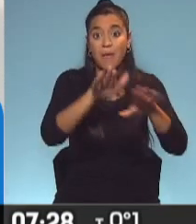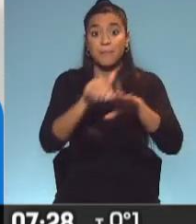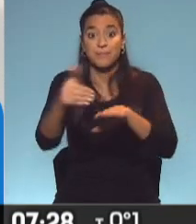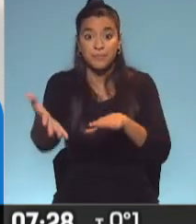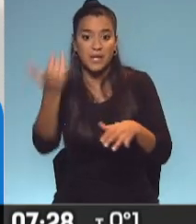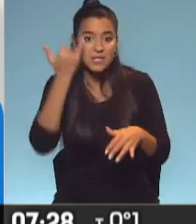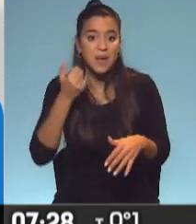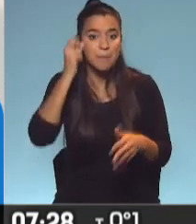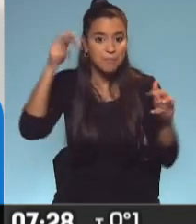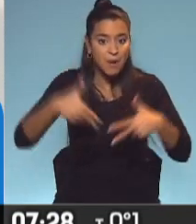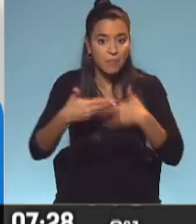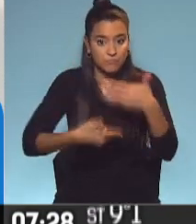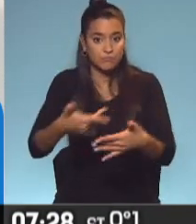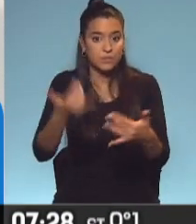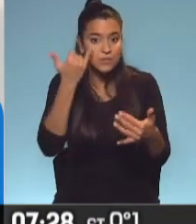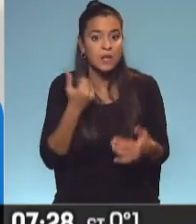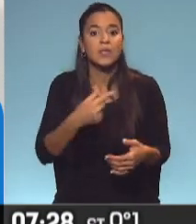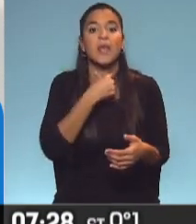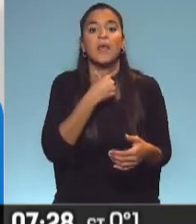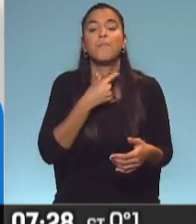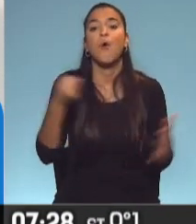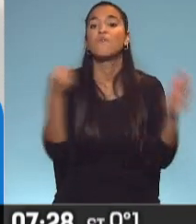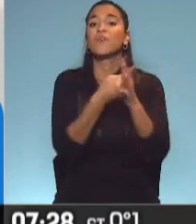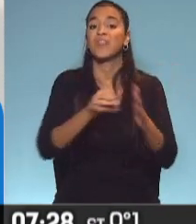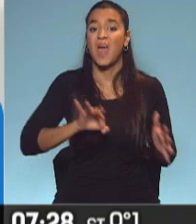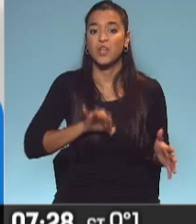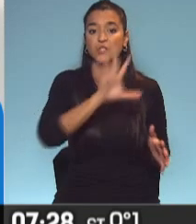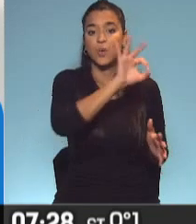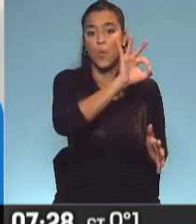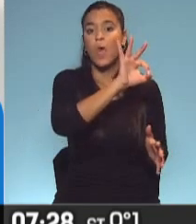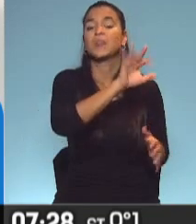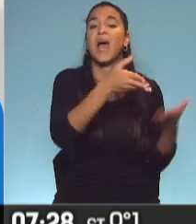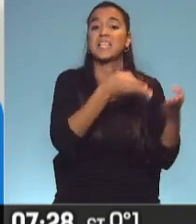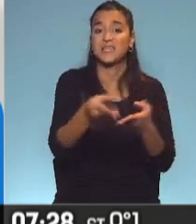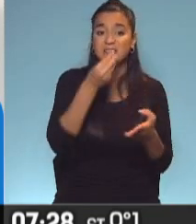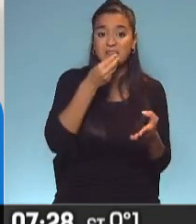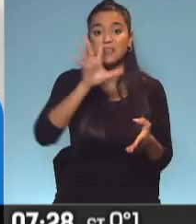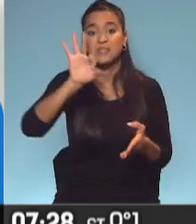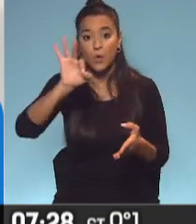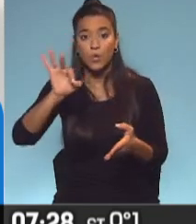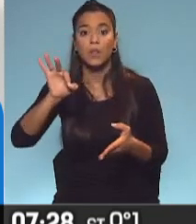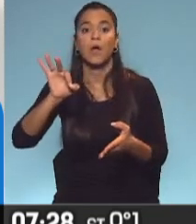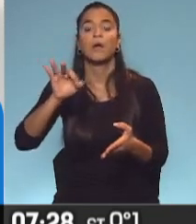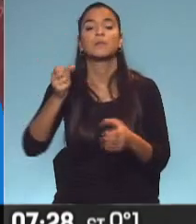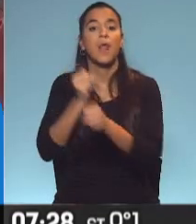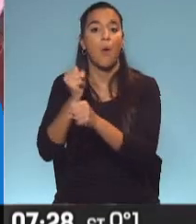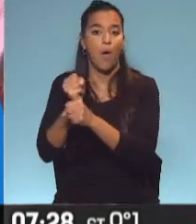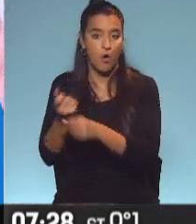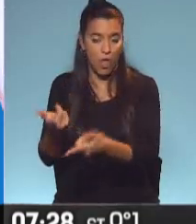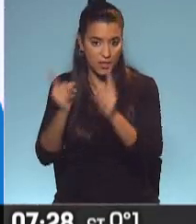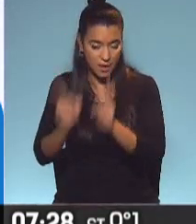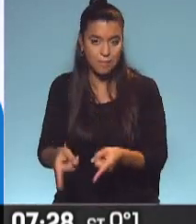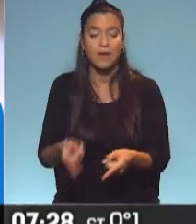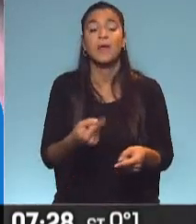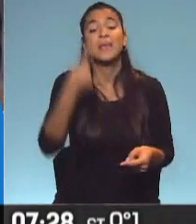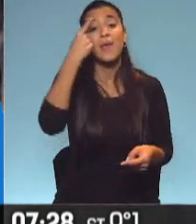en marcha el plan Potenciar Trabajo. Queremos que a fin de año sea 50 y 50. 50 asistencia alimentaria, 50% trabajo. Creemos que hay